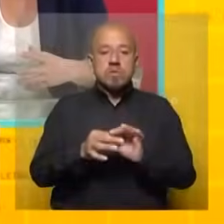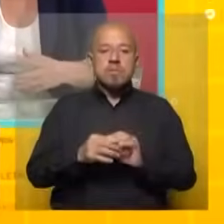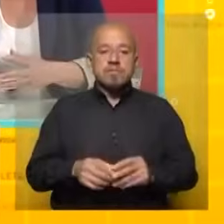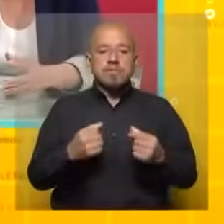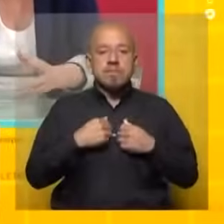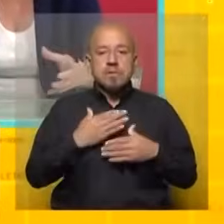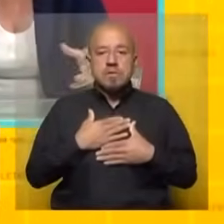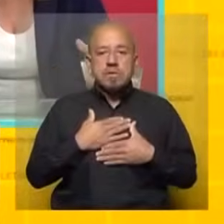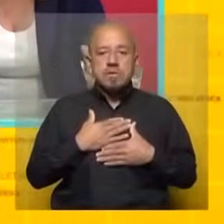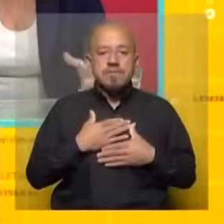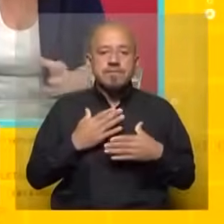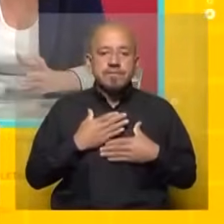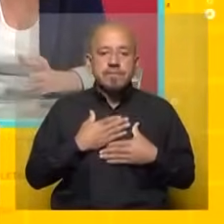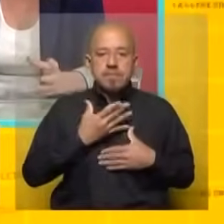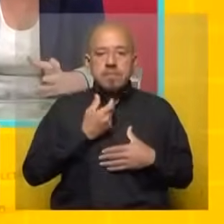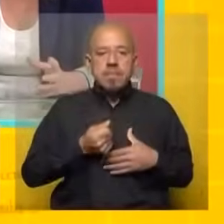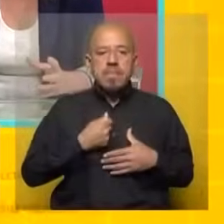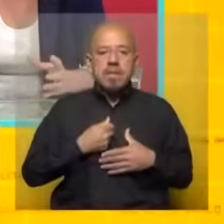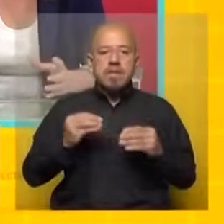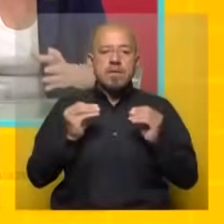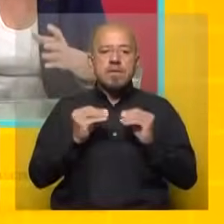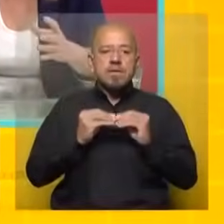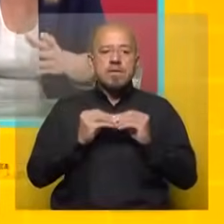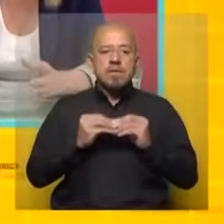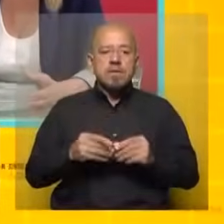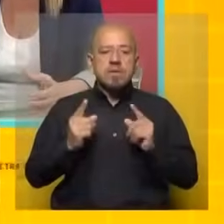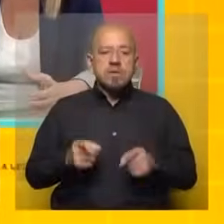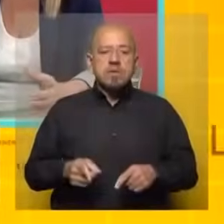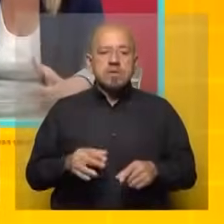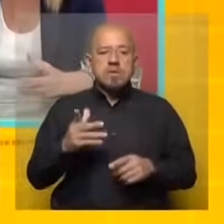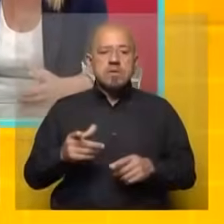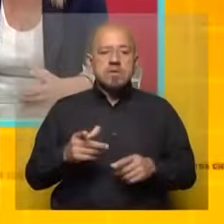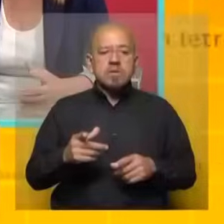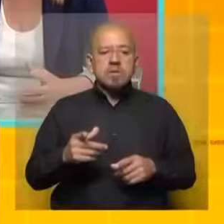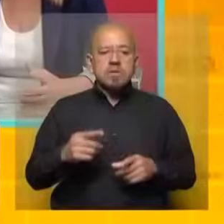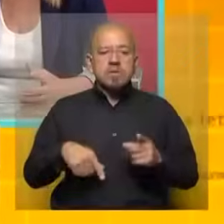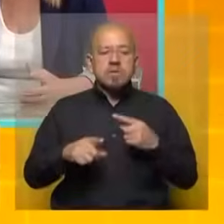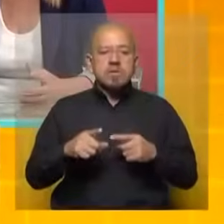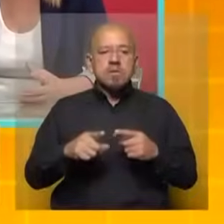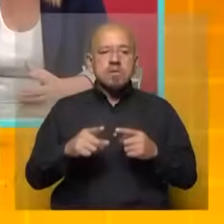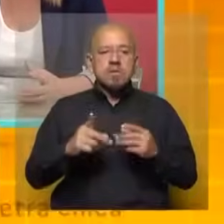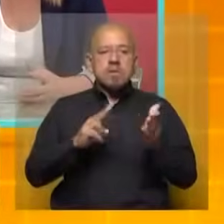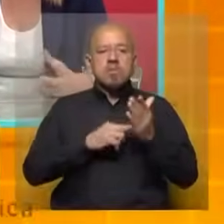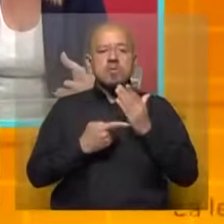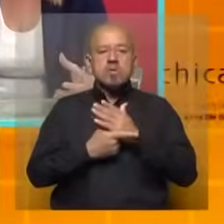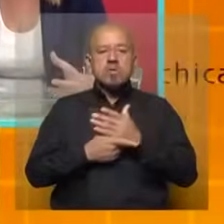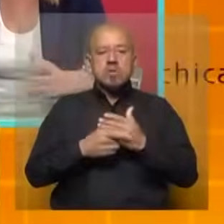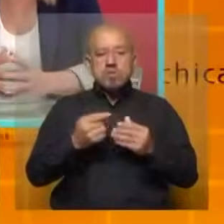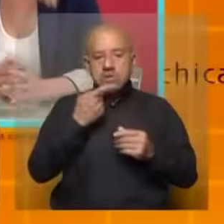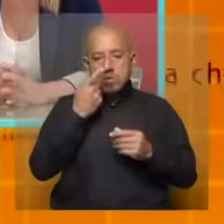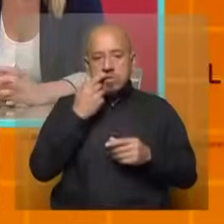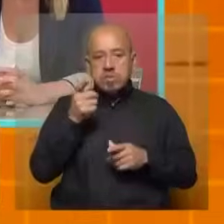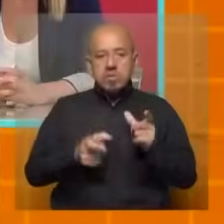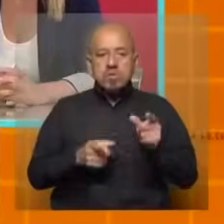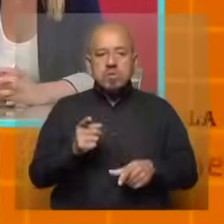parte, y estoy convencida que mis compañeros también, anteponemos el proyecto a los intereses personales. Si no, no seríamos